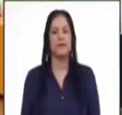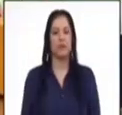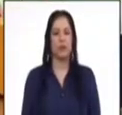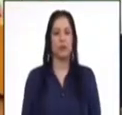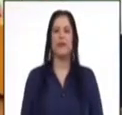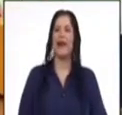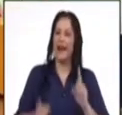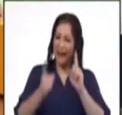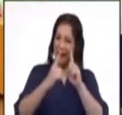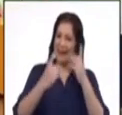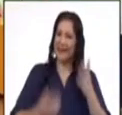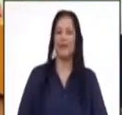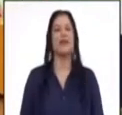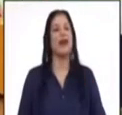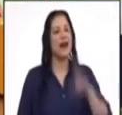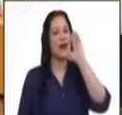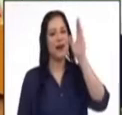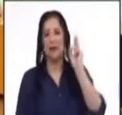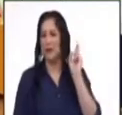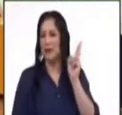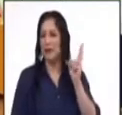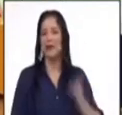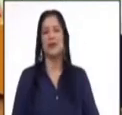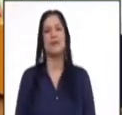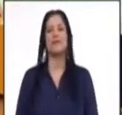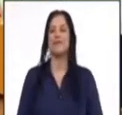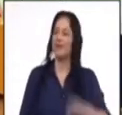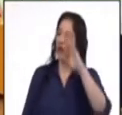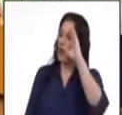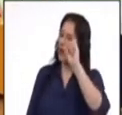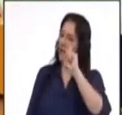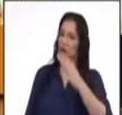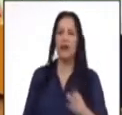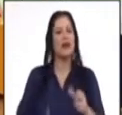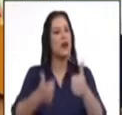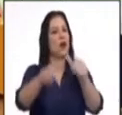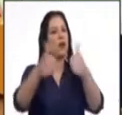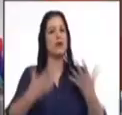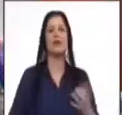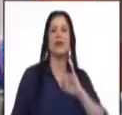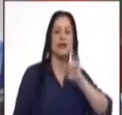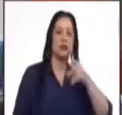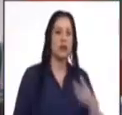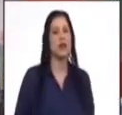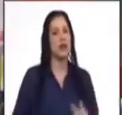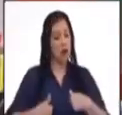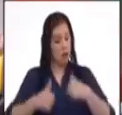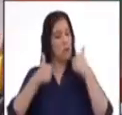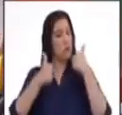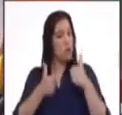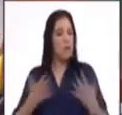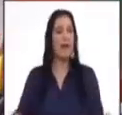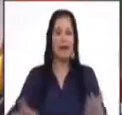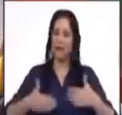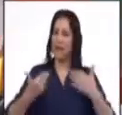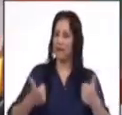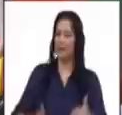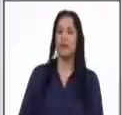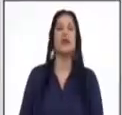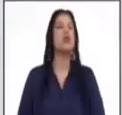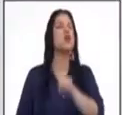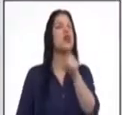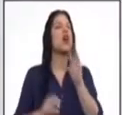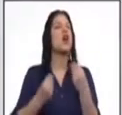¡Ay, ahí está! ¡Hola, profesora! Hola, Stephanie. ¿Cómo estás, Junior? Muy bien, profesora. Felizmente.